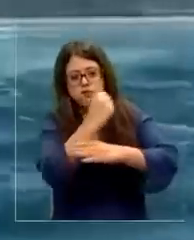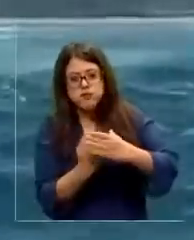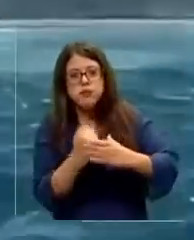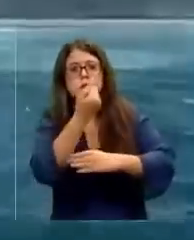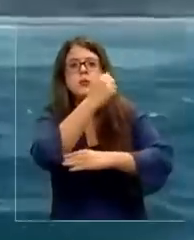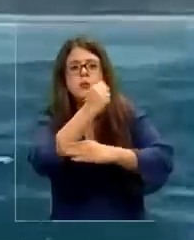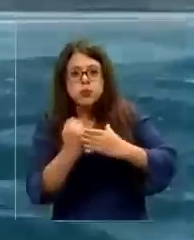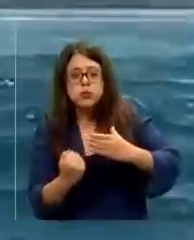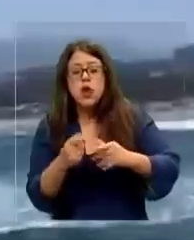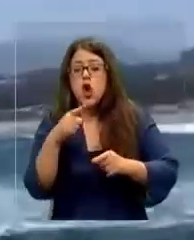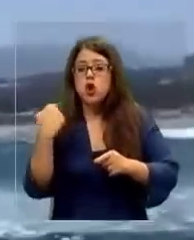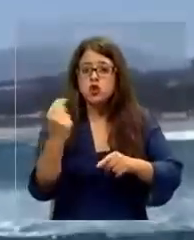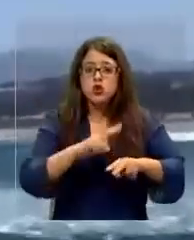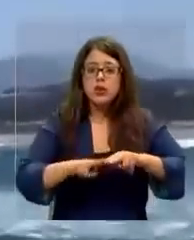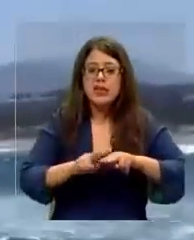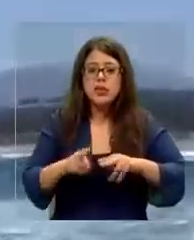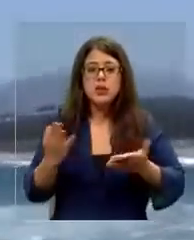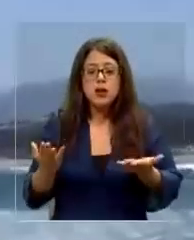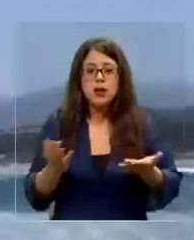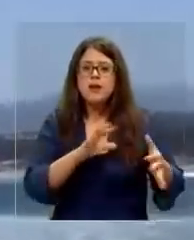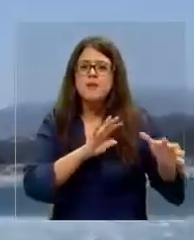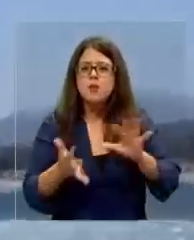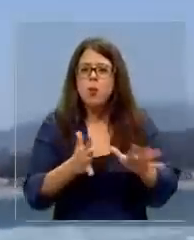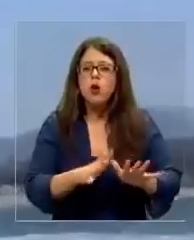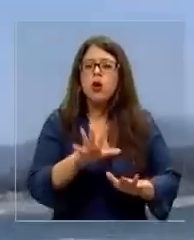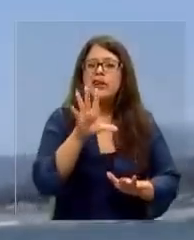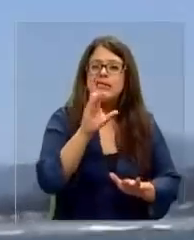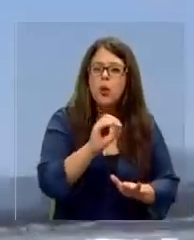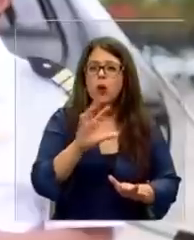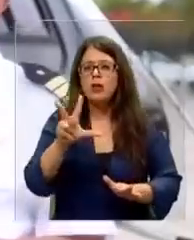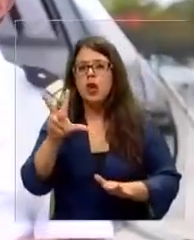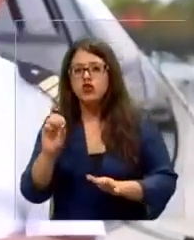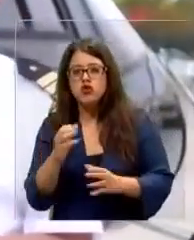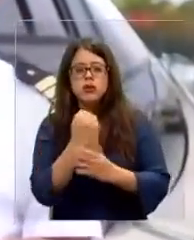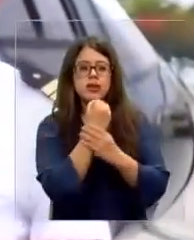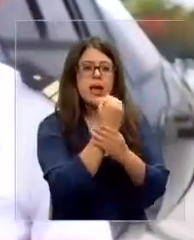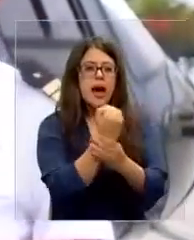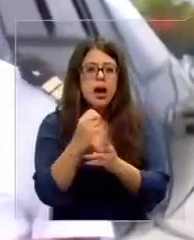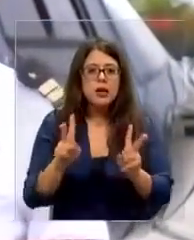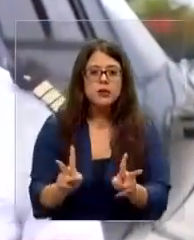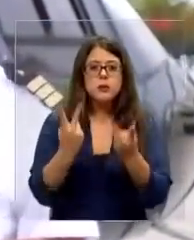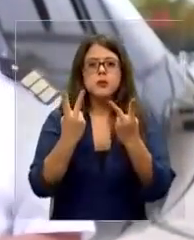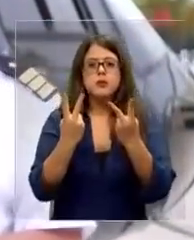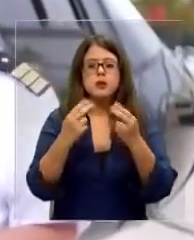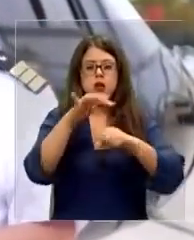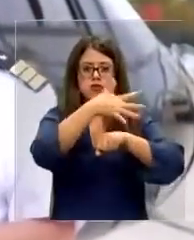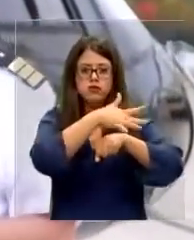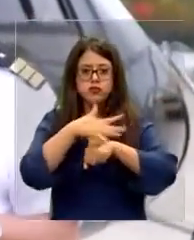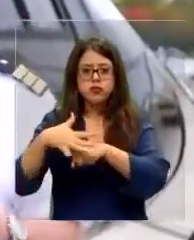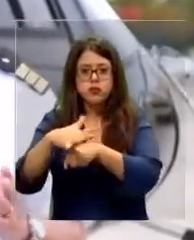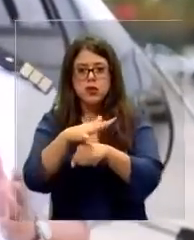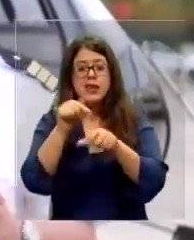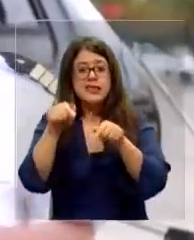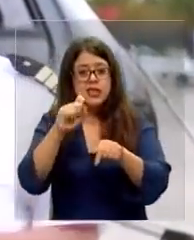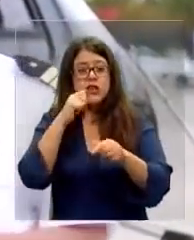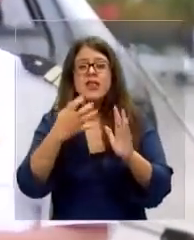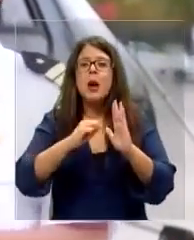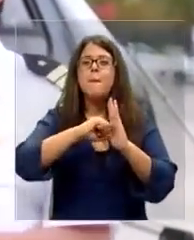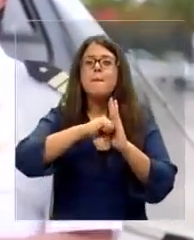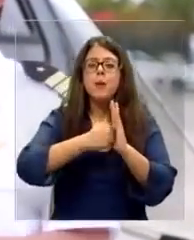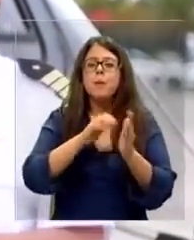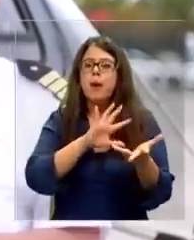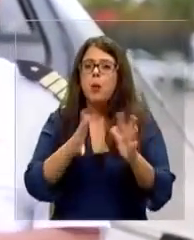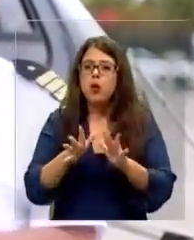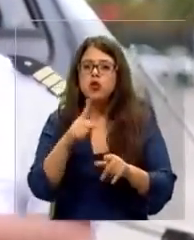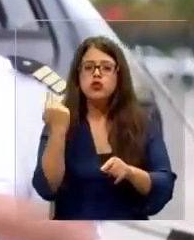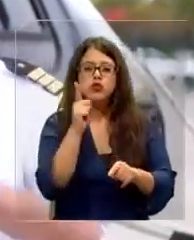Nosotros estamos realizando del orden de 50 a 80 rescates en promedio con los helicópteros. Eso es un promedio más o menos que